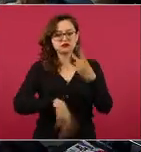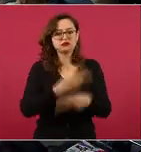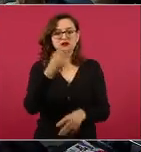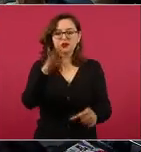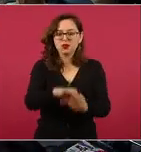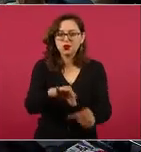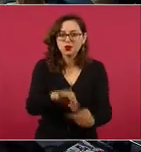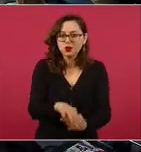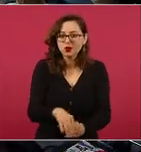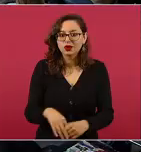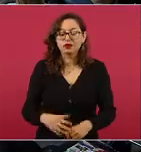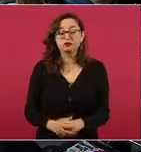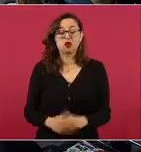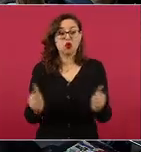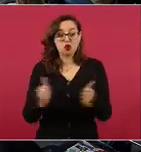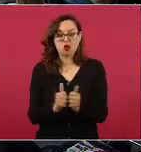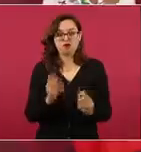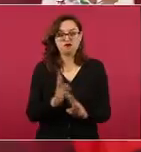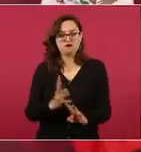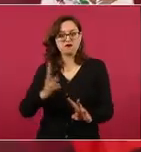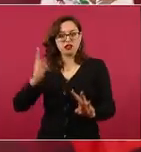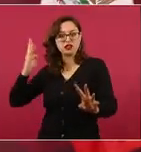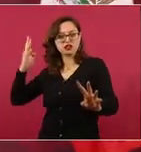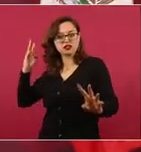haciendo fila